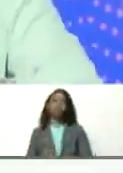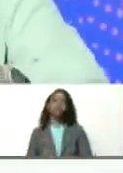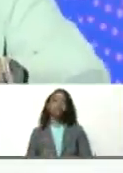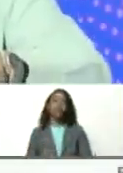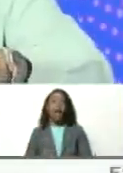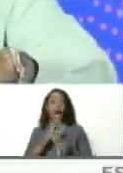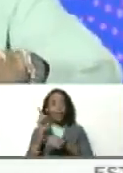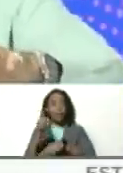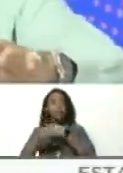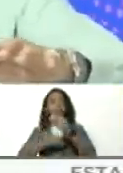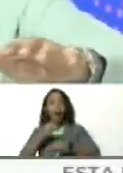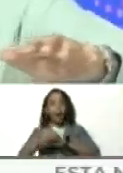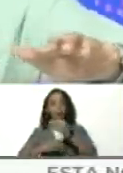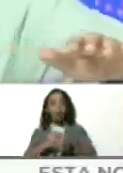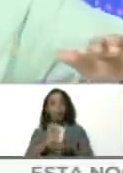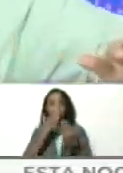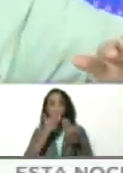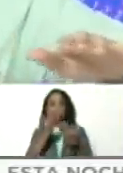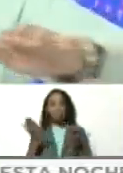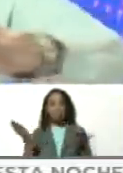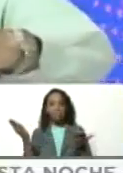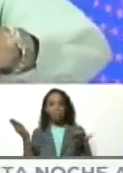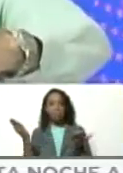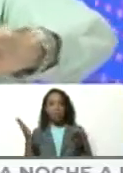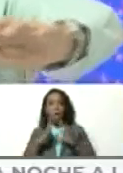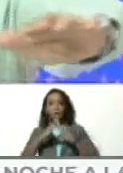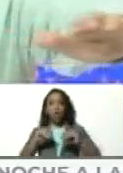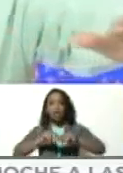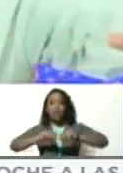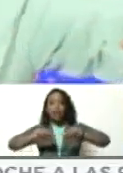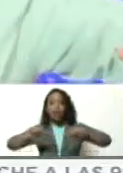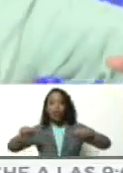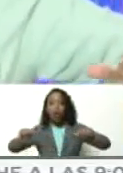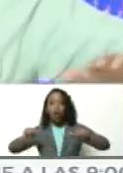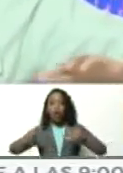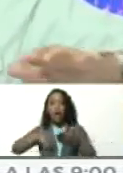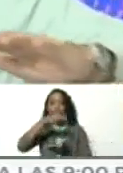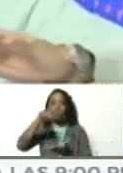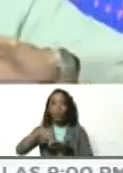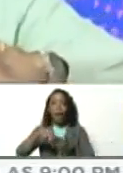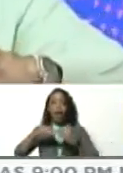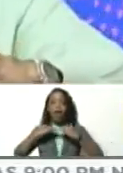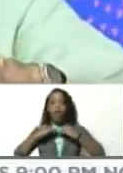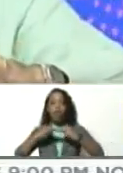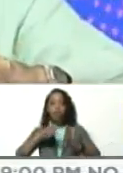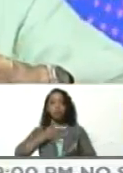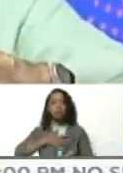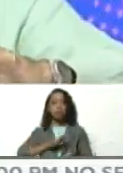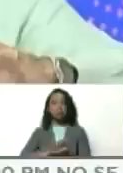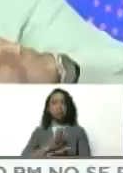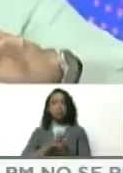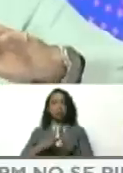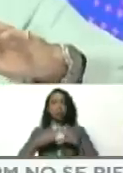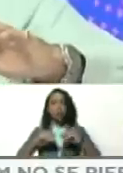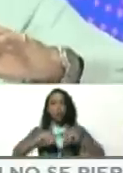Así ha sido, mire. En todo el territorio nacional, miren el mapa nacional, en todo el territorio nacional.